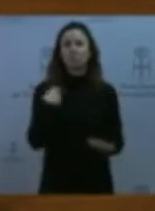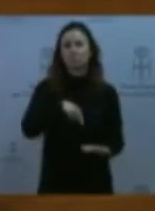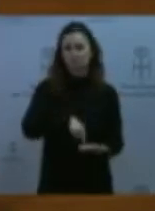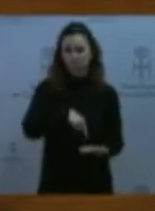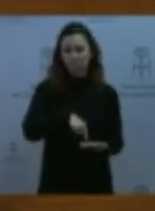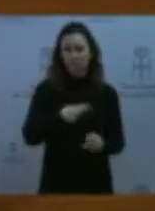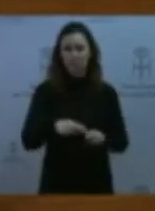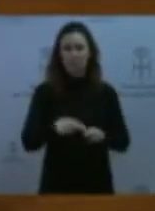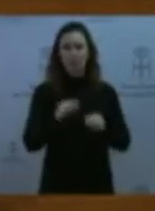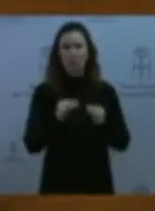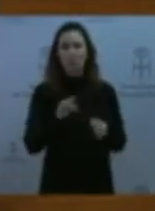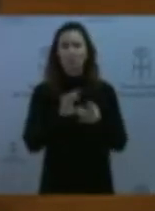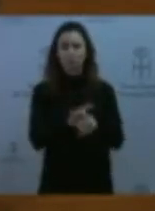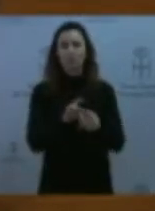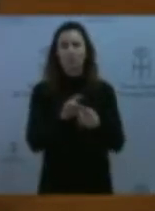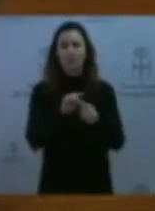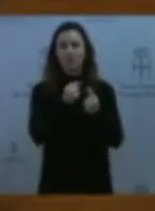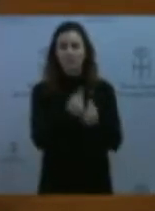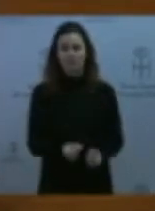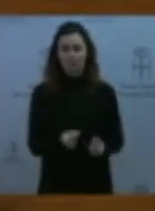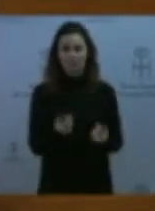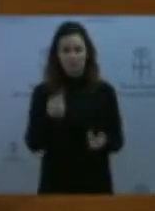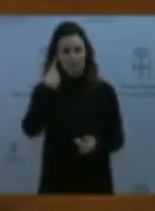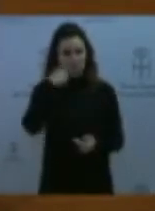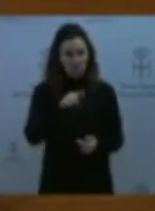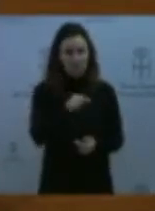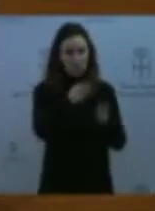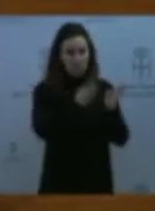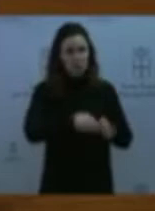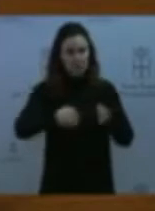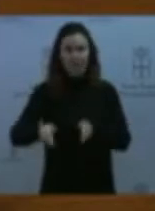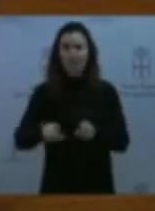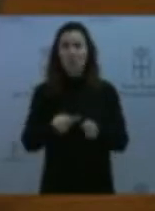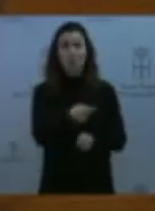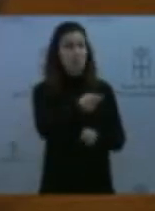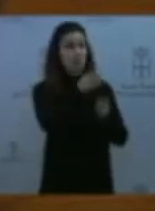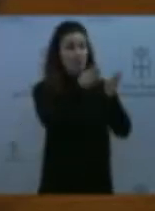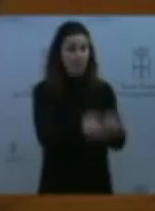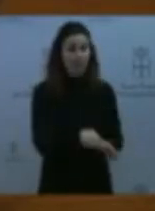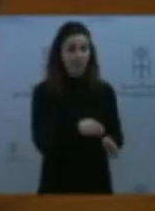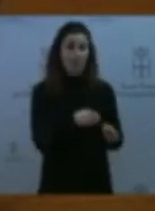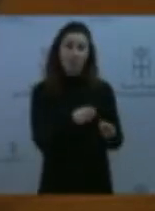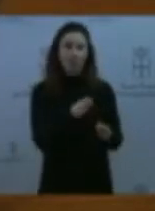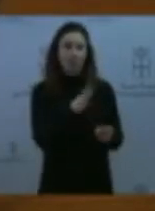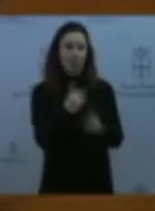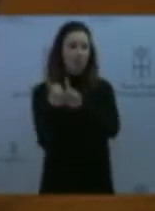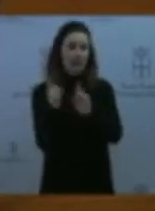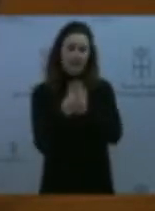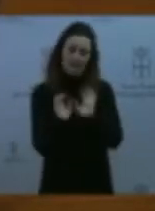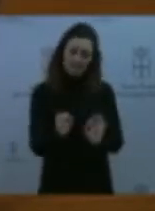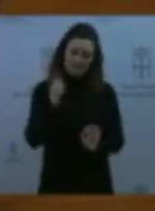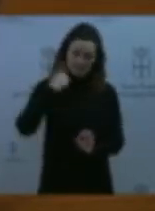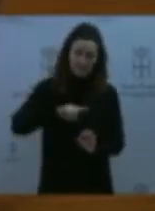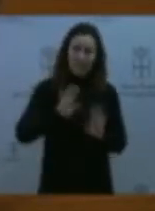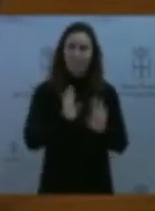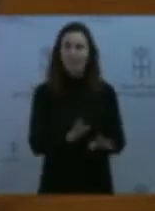Sé que ustedes, si usted en concreto no estaba a favor de esa ley, lo sé, pero no se puede andar ahora haciendo encaje de